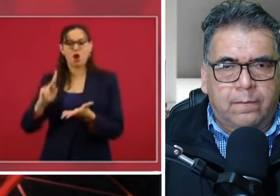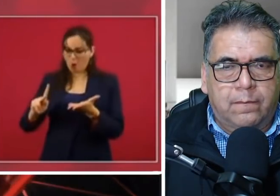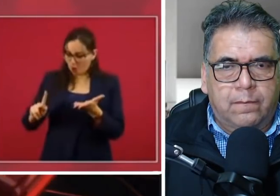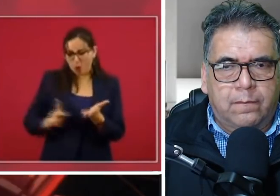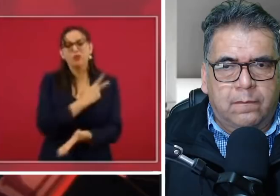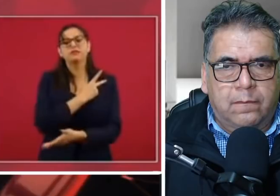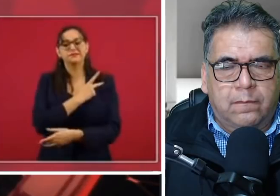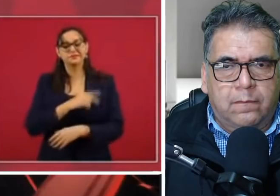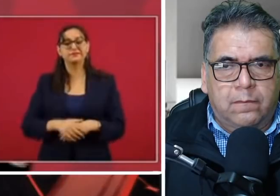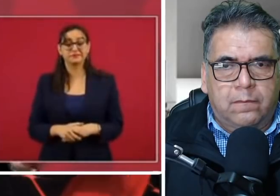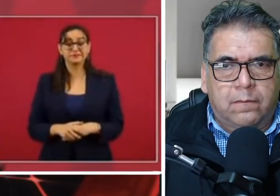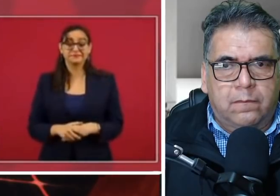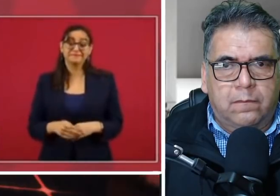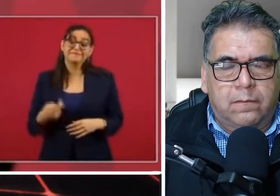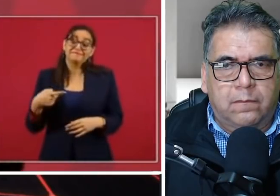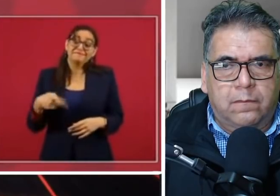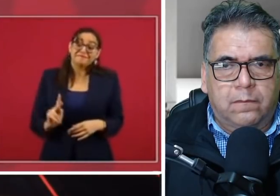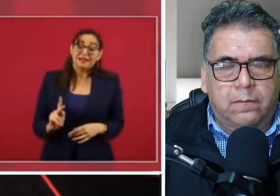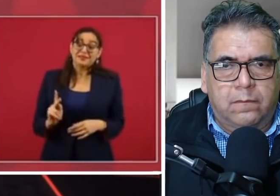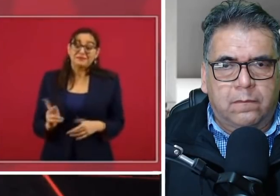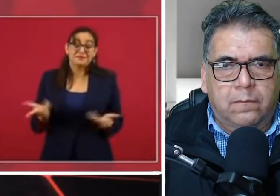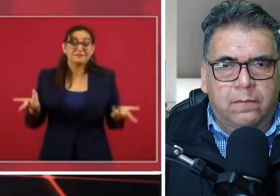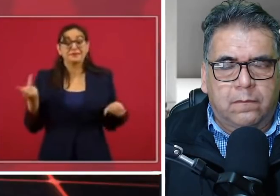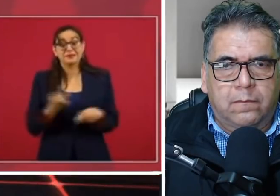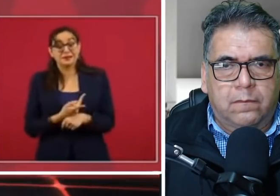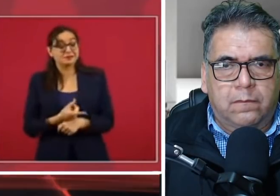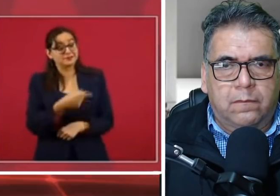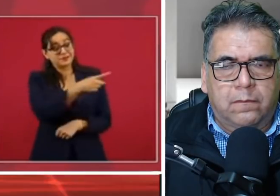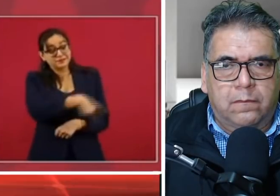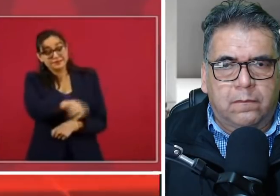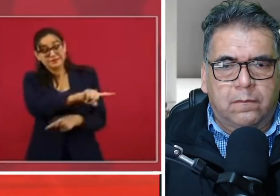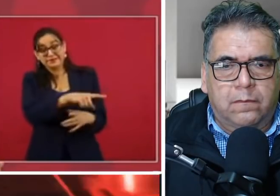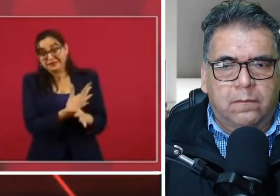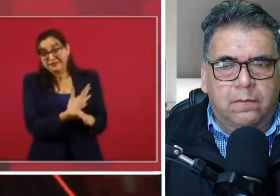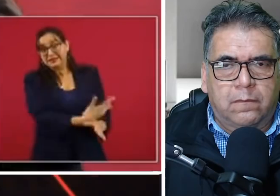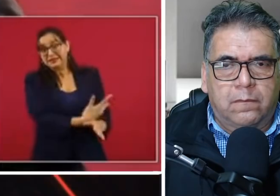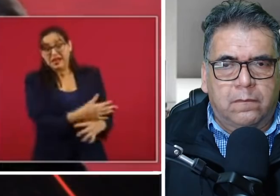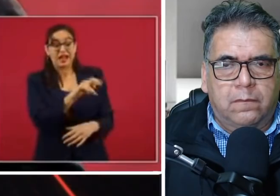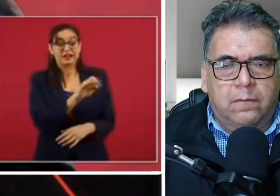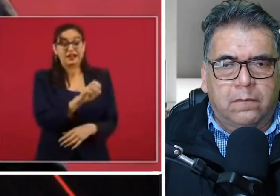Pero es entendible que al Reforma y a sus patrocinadores